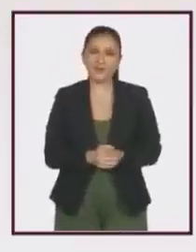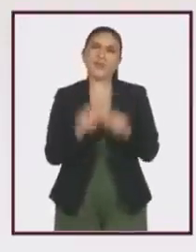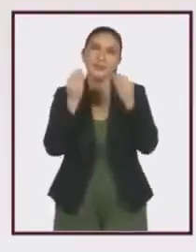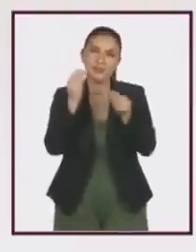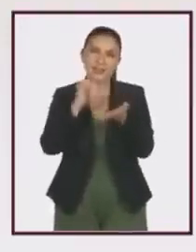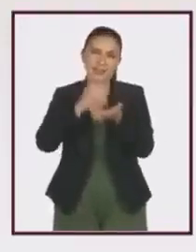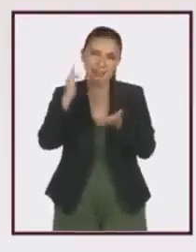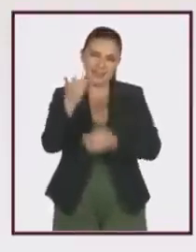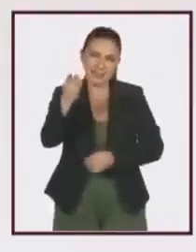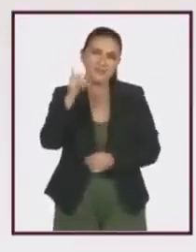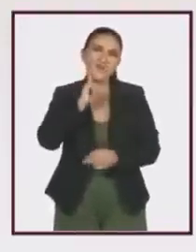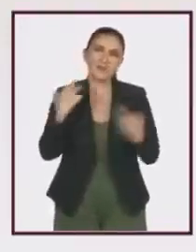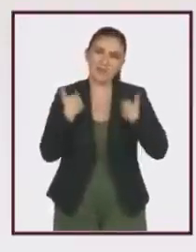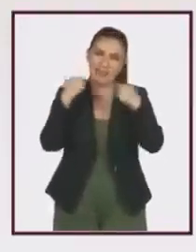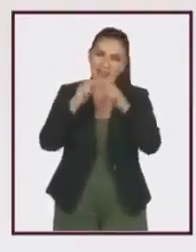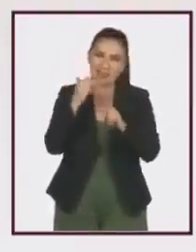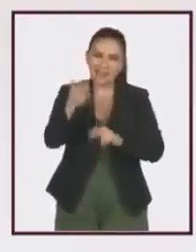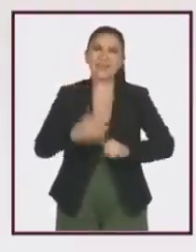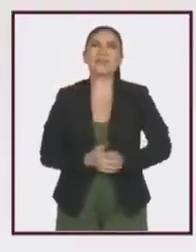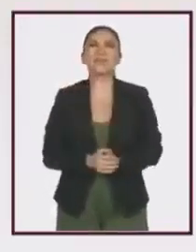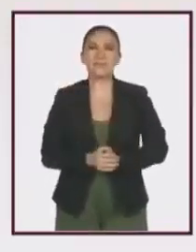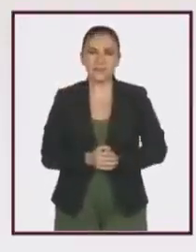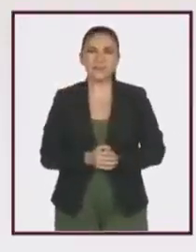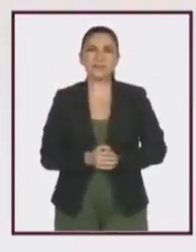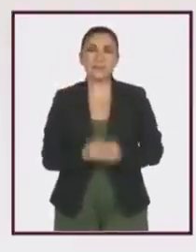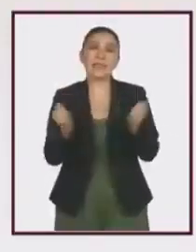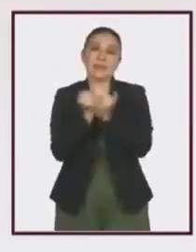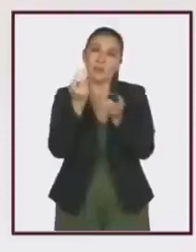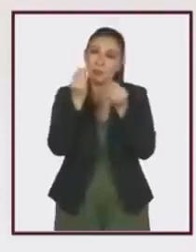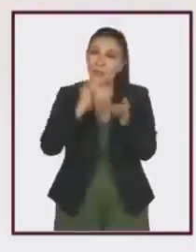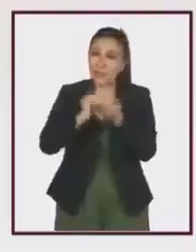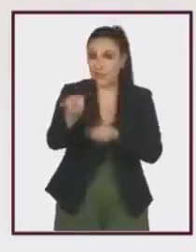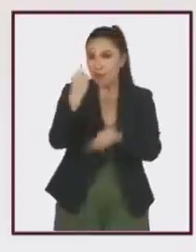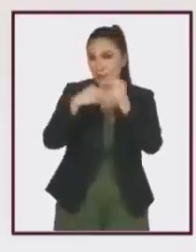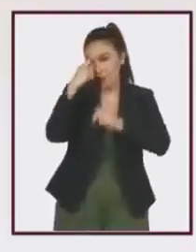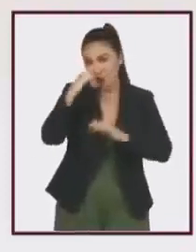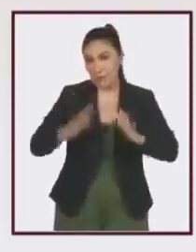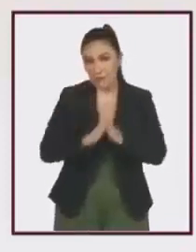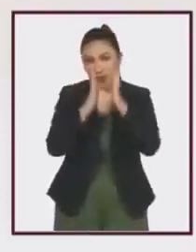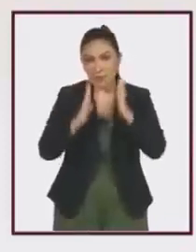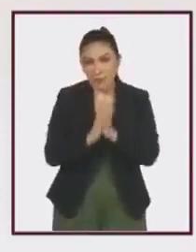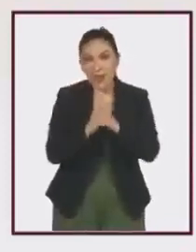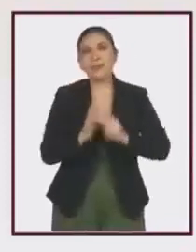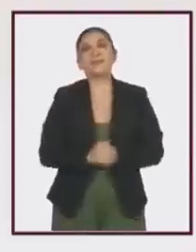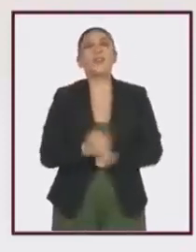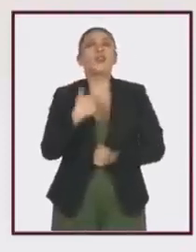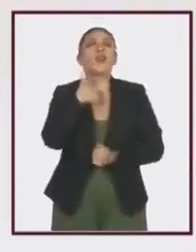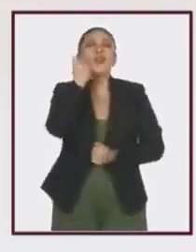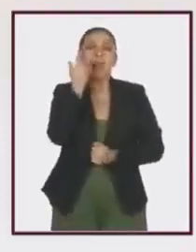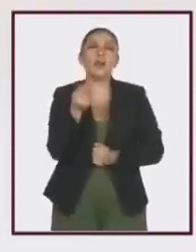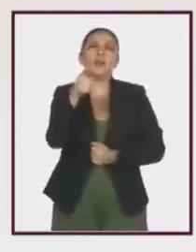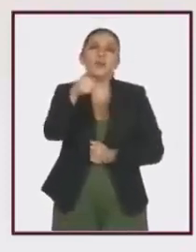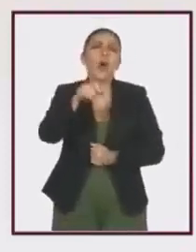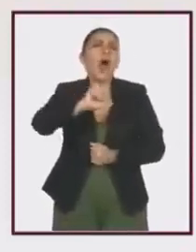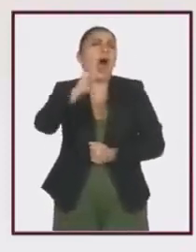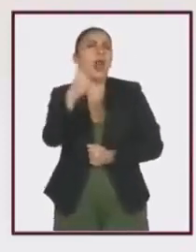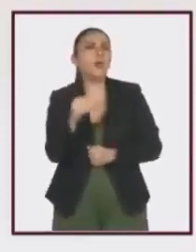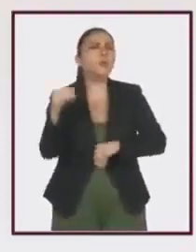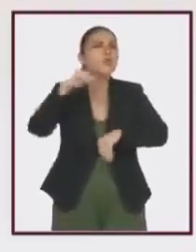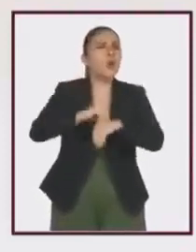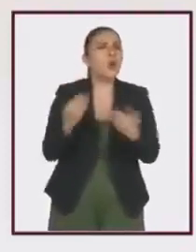Muchísimas gracias, maestra Xochitl, ¿no? Agradecemos su participación, ¿no? ¿Quisiera agregar usted algo más?